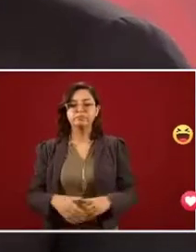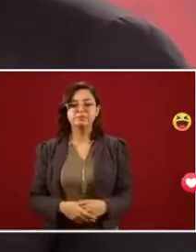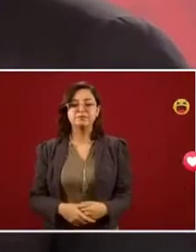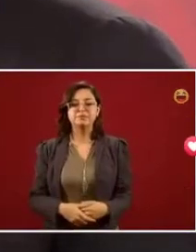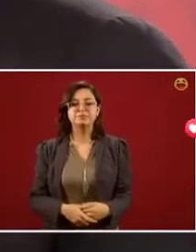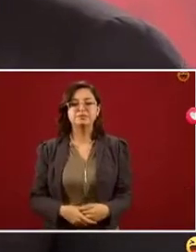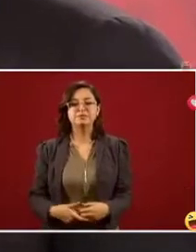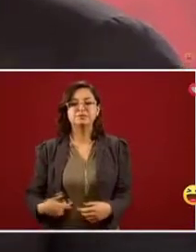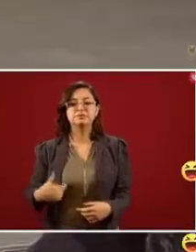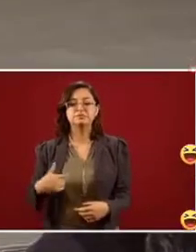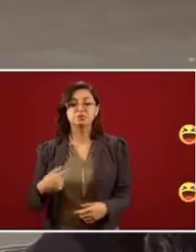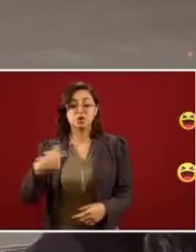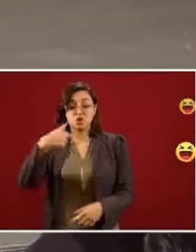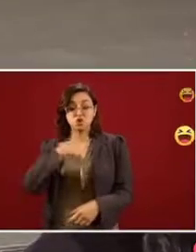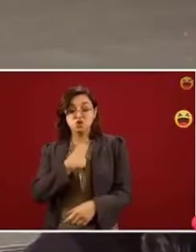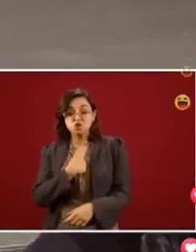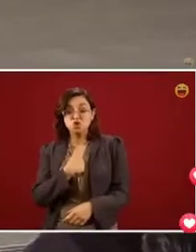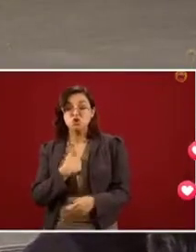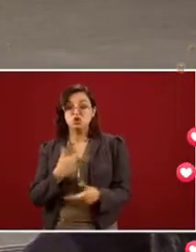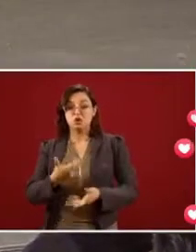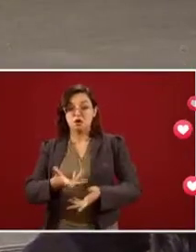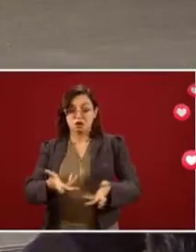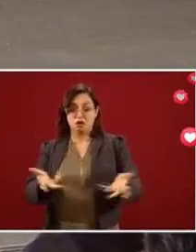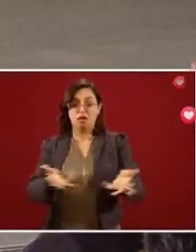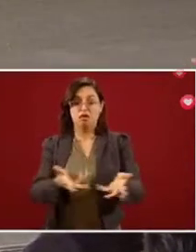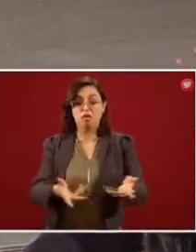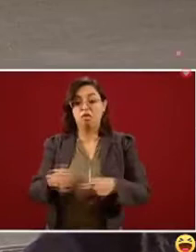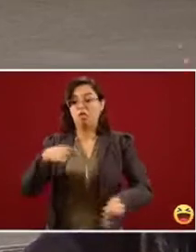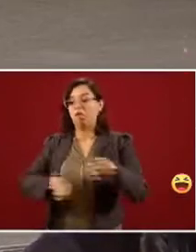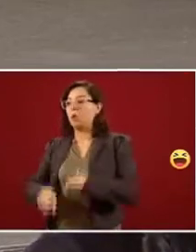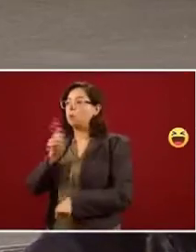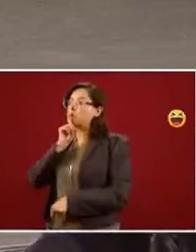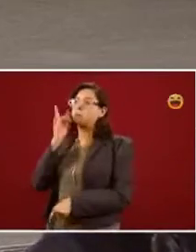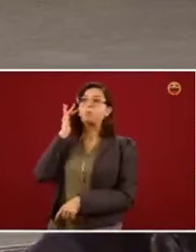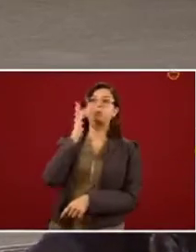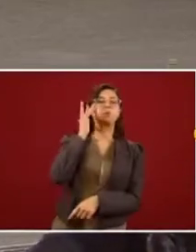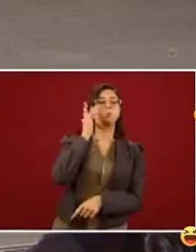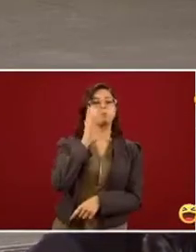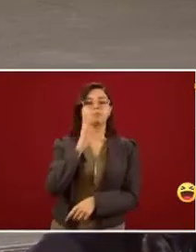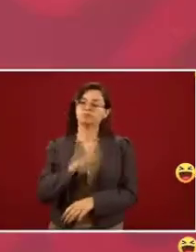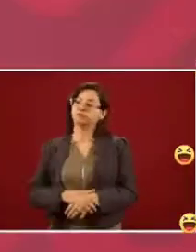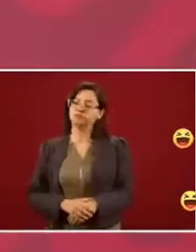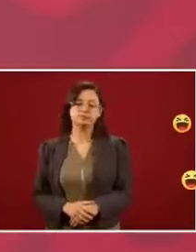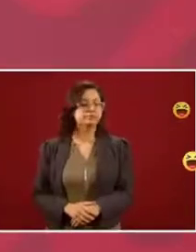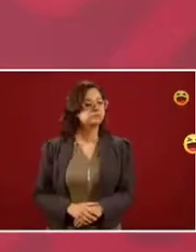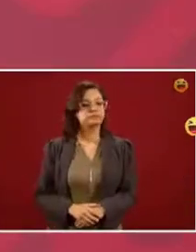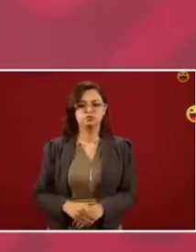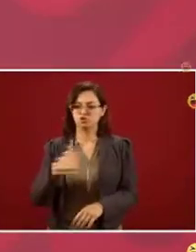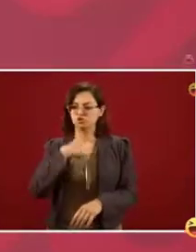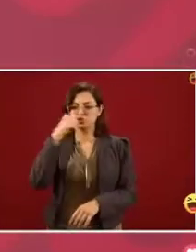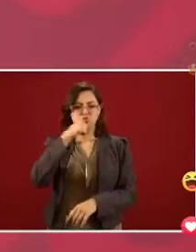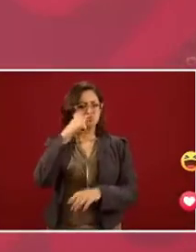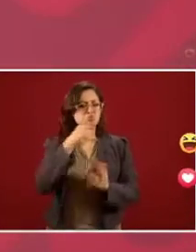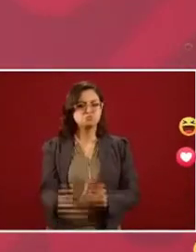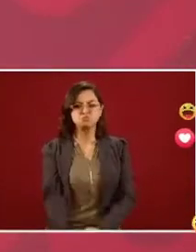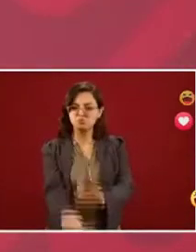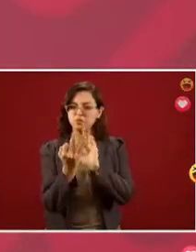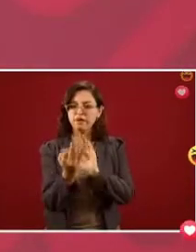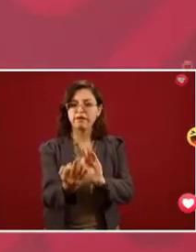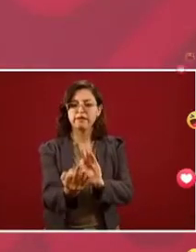a tirar la piedra y esconder la mano yo doy la cara